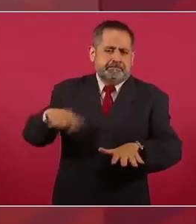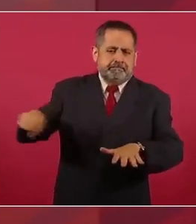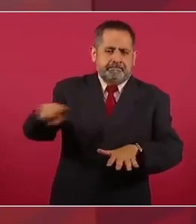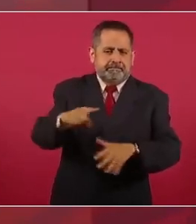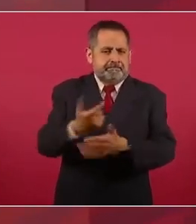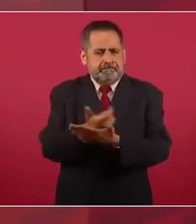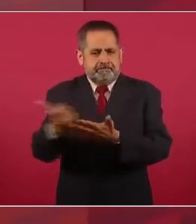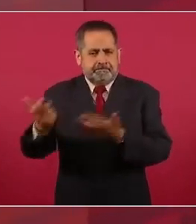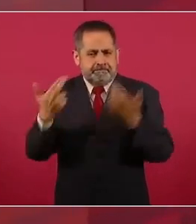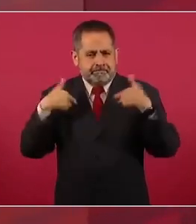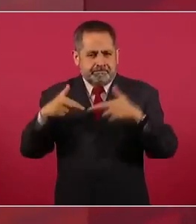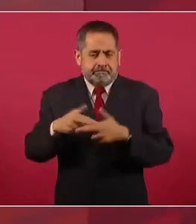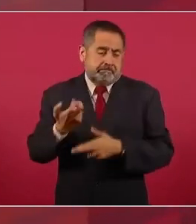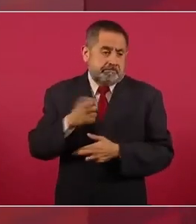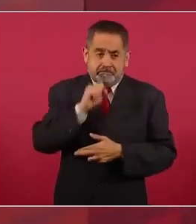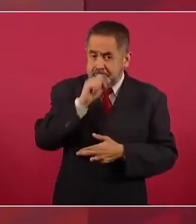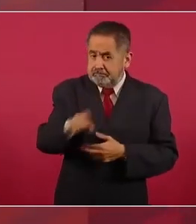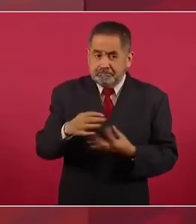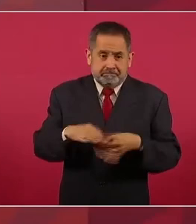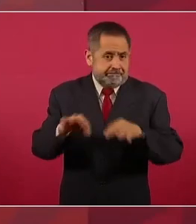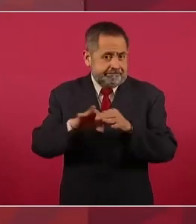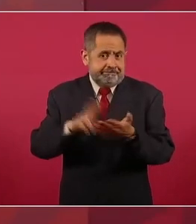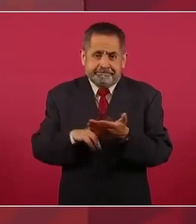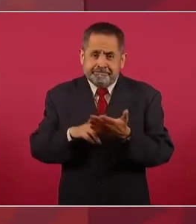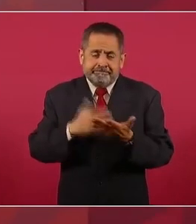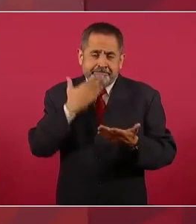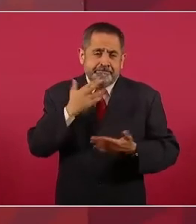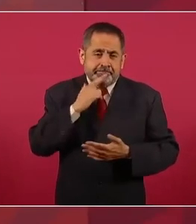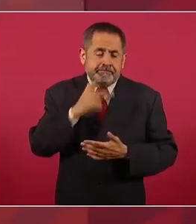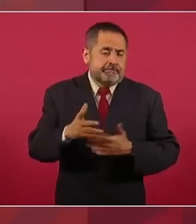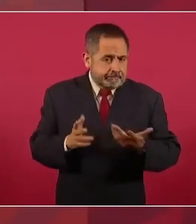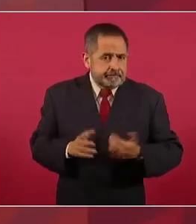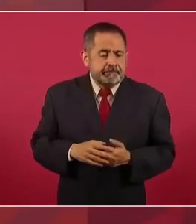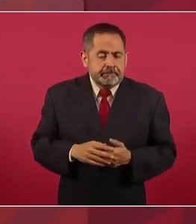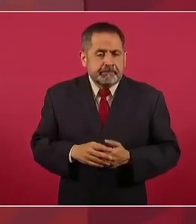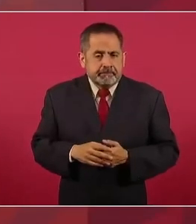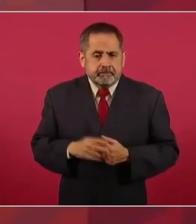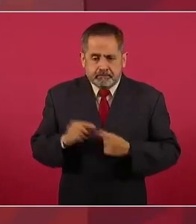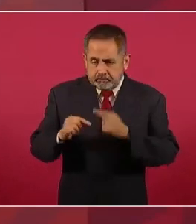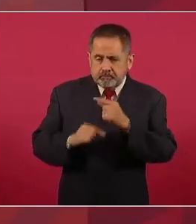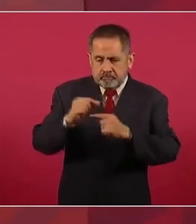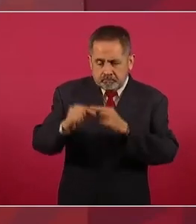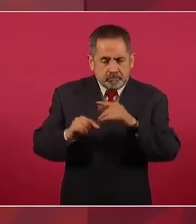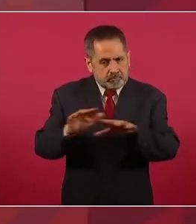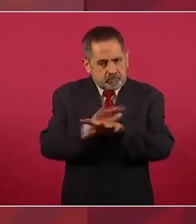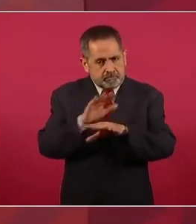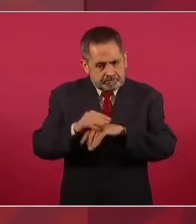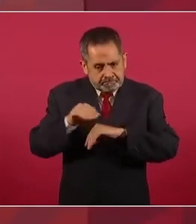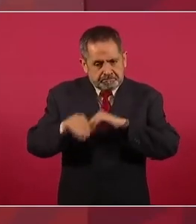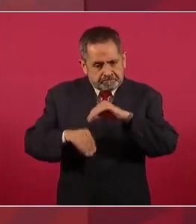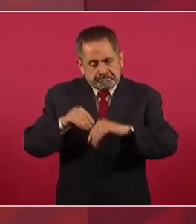sería importantísimo. Pero estamos poco a poco